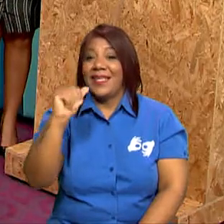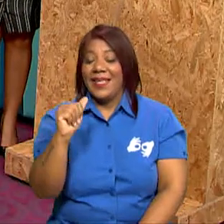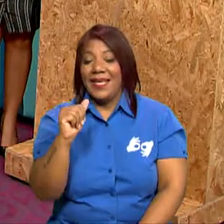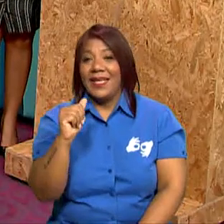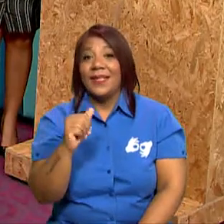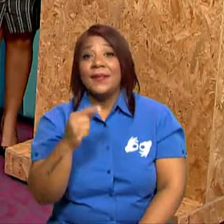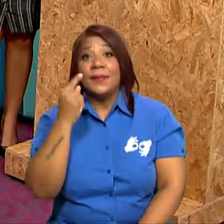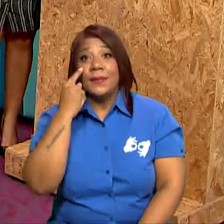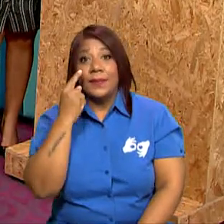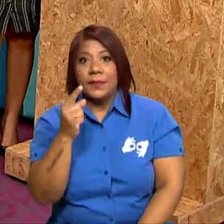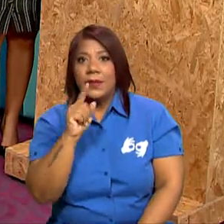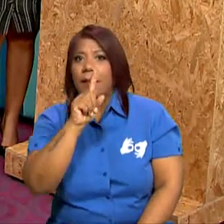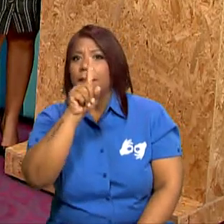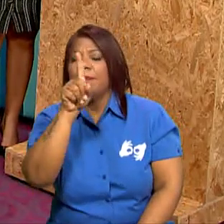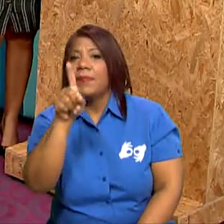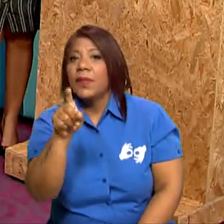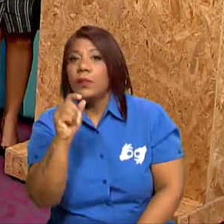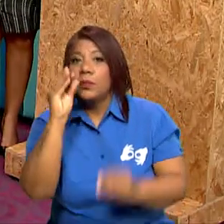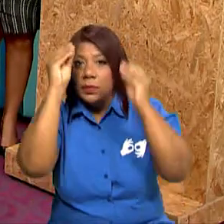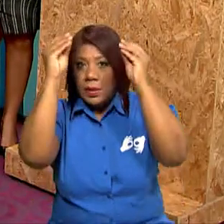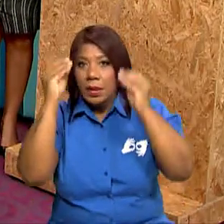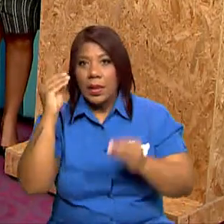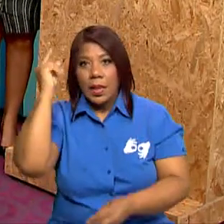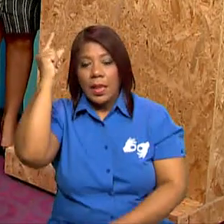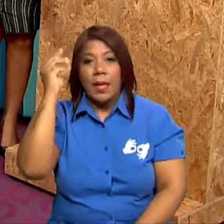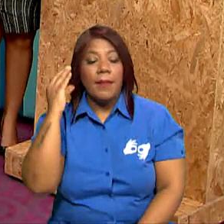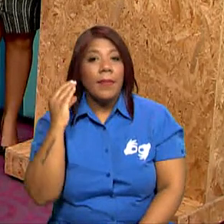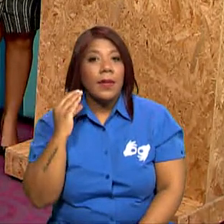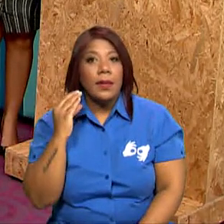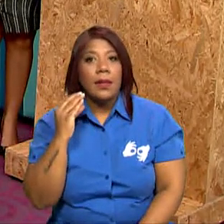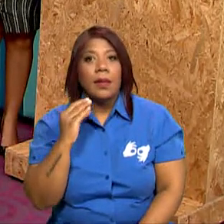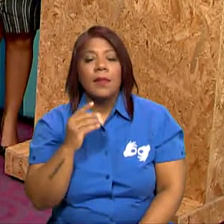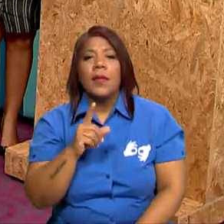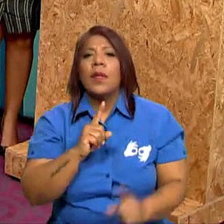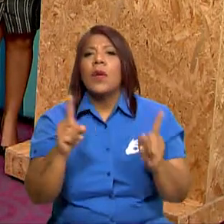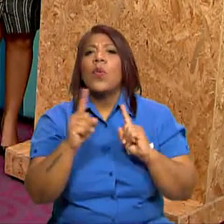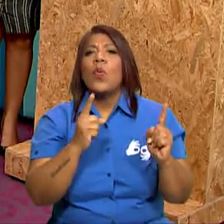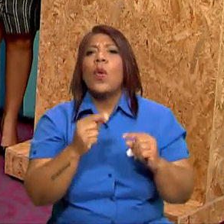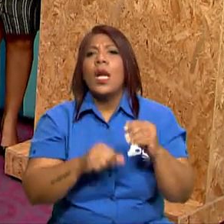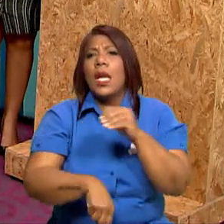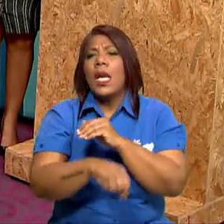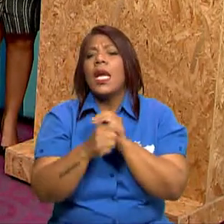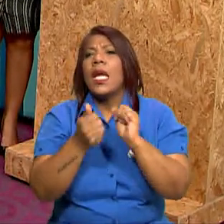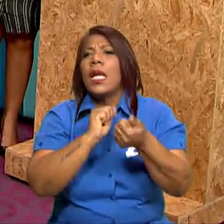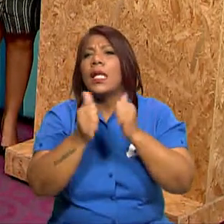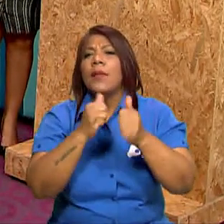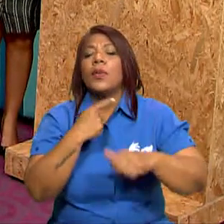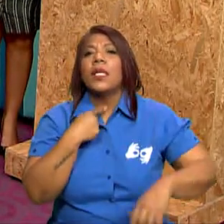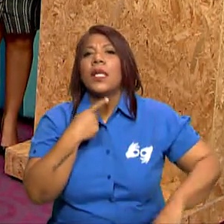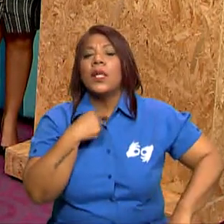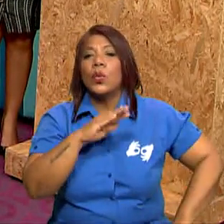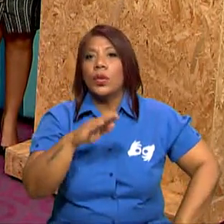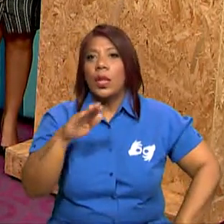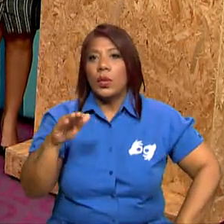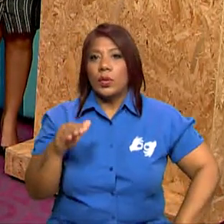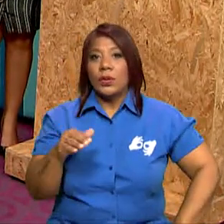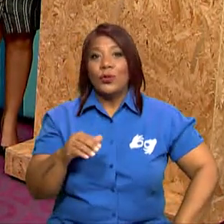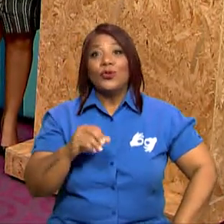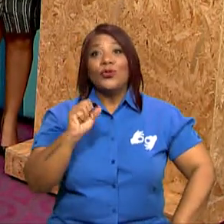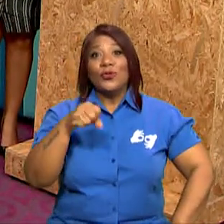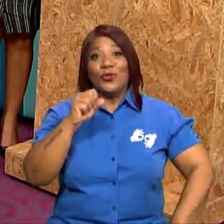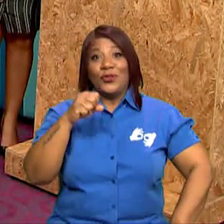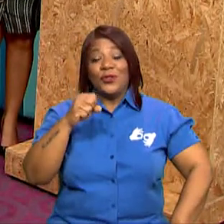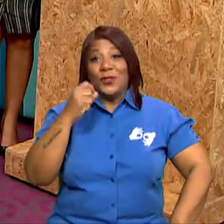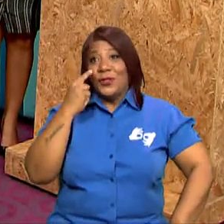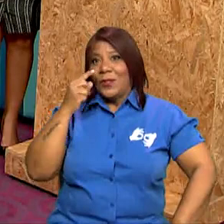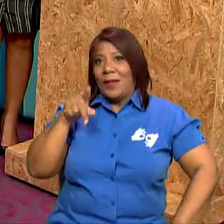los niños también. ¿Cuál es el deporte que más le gusta a todos solo viendo esta gráfica? ¡Ah! El fútbol, maestra.